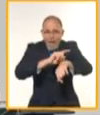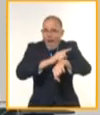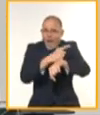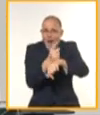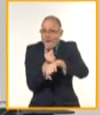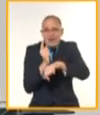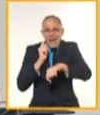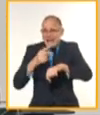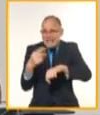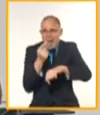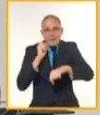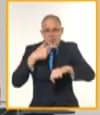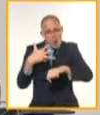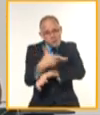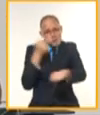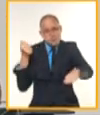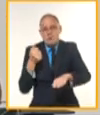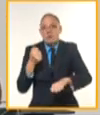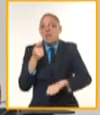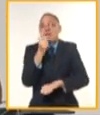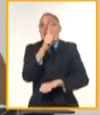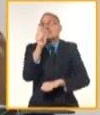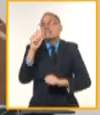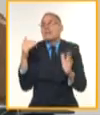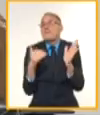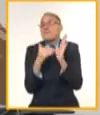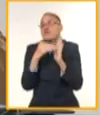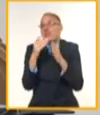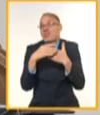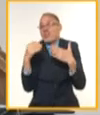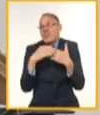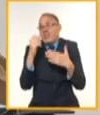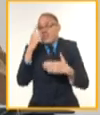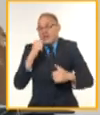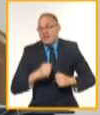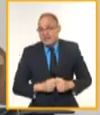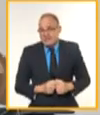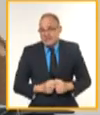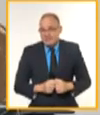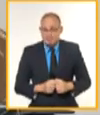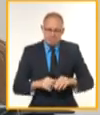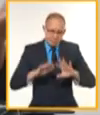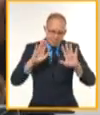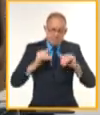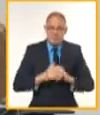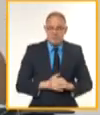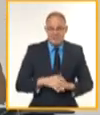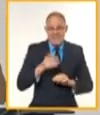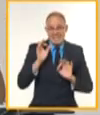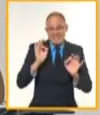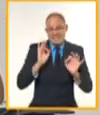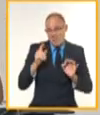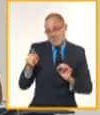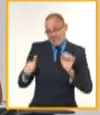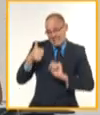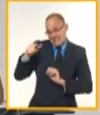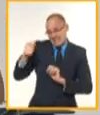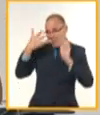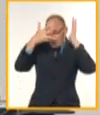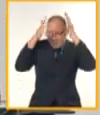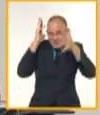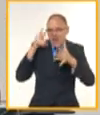nación. No a esa... Él critica la casta política de los partidos anteriores, tradicionales,